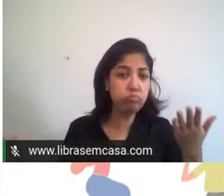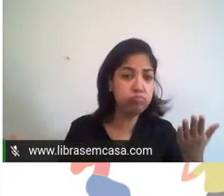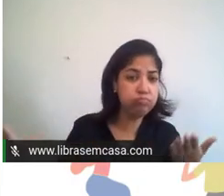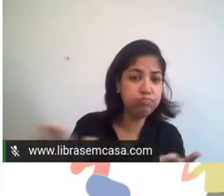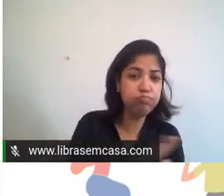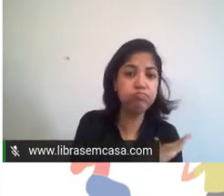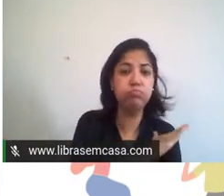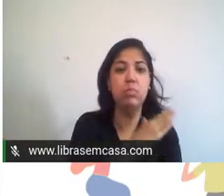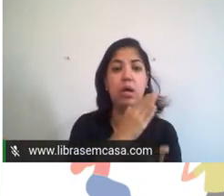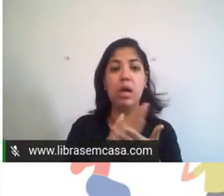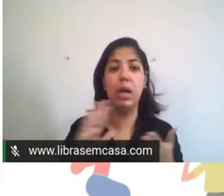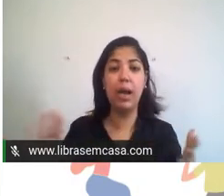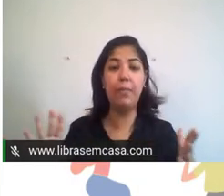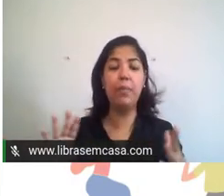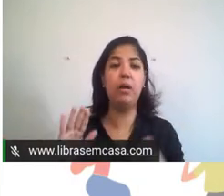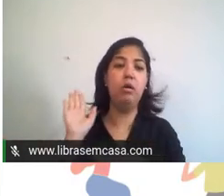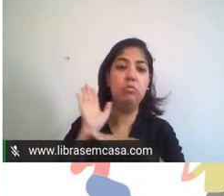muchísimo.